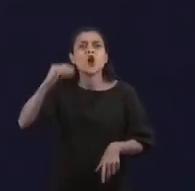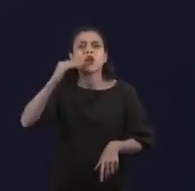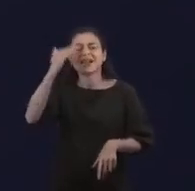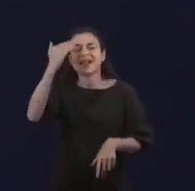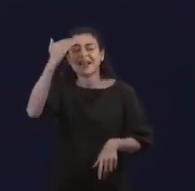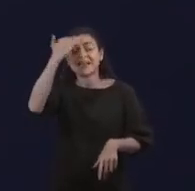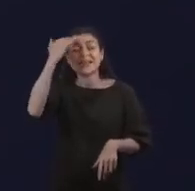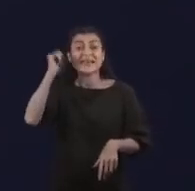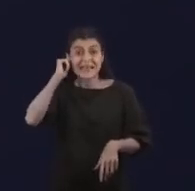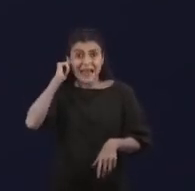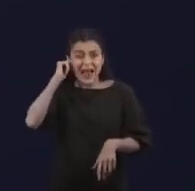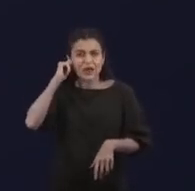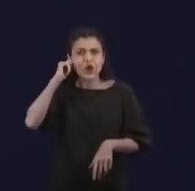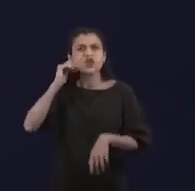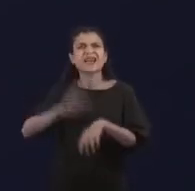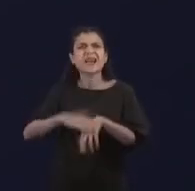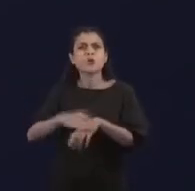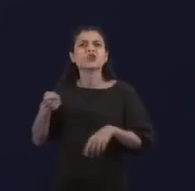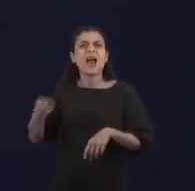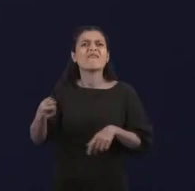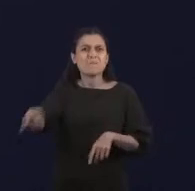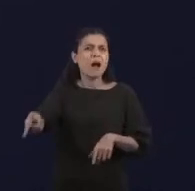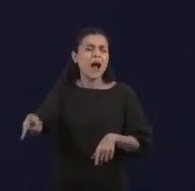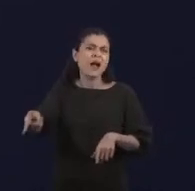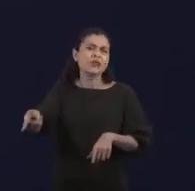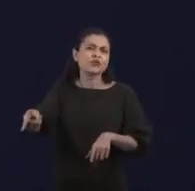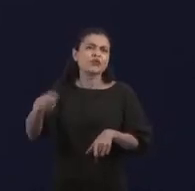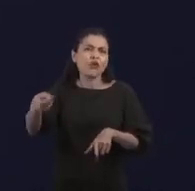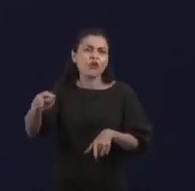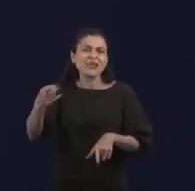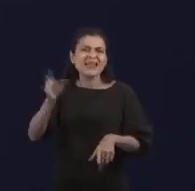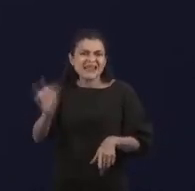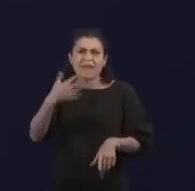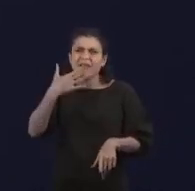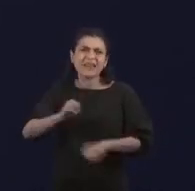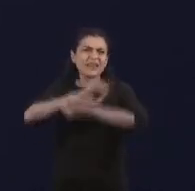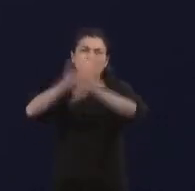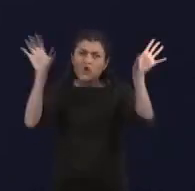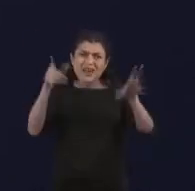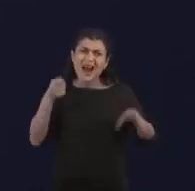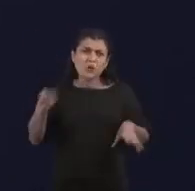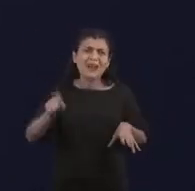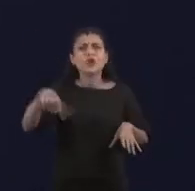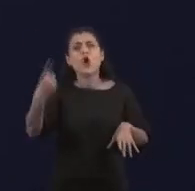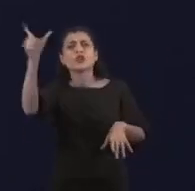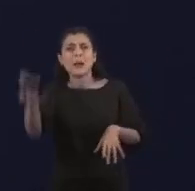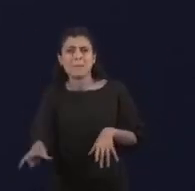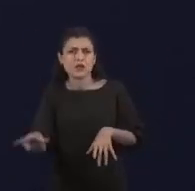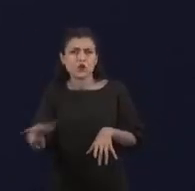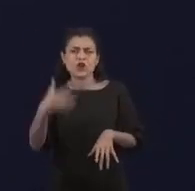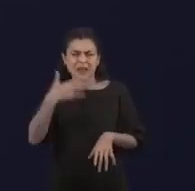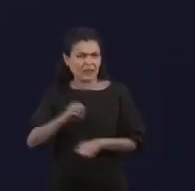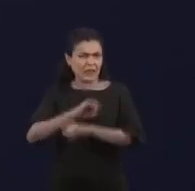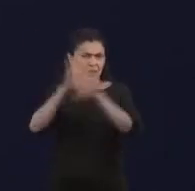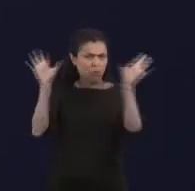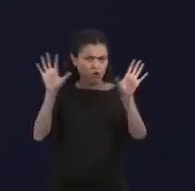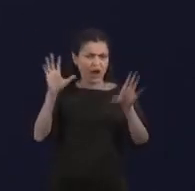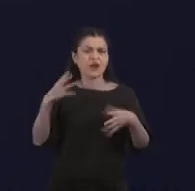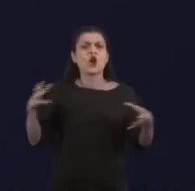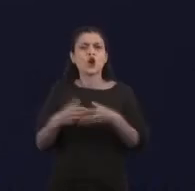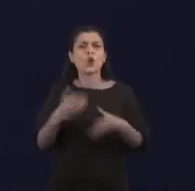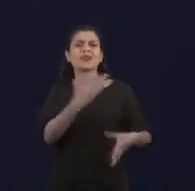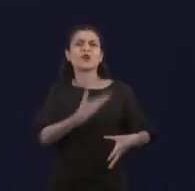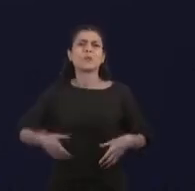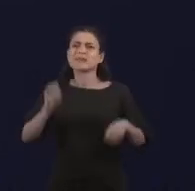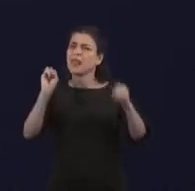comprendía perfectamente la atrocidad de lo que estaba haciendo. El gobierno del presidente Milei, por